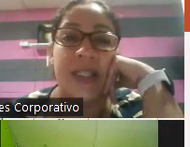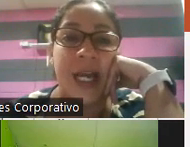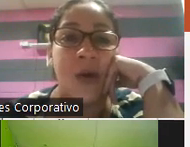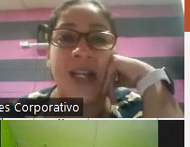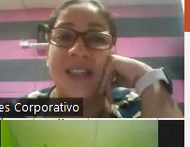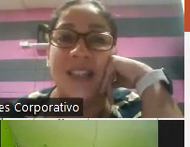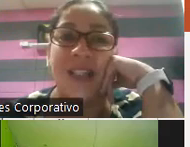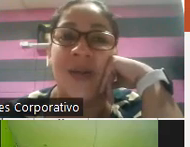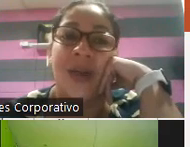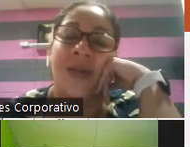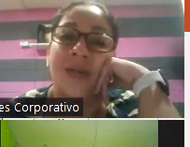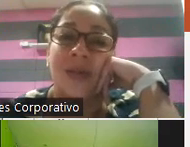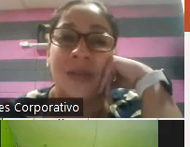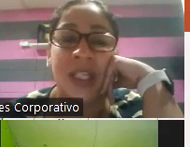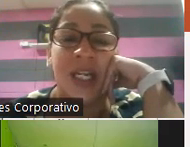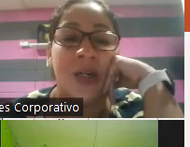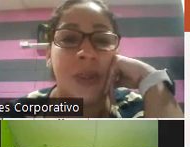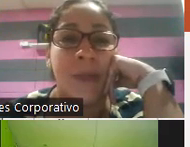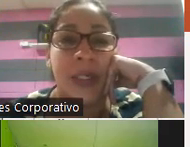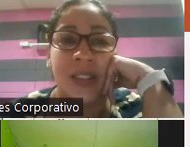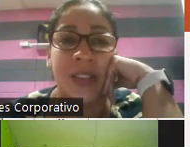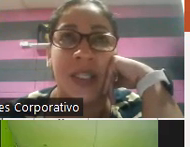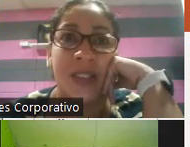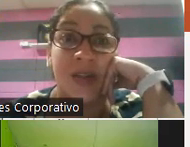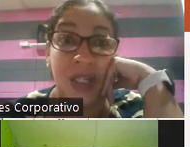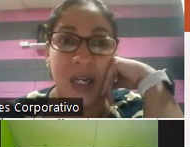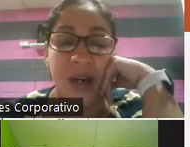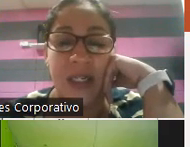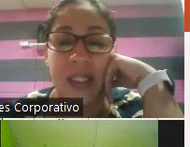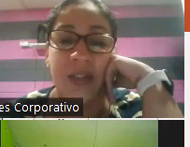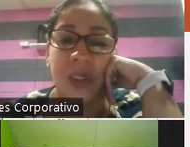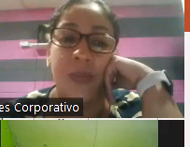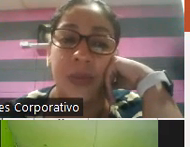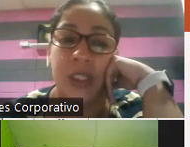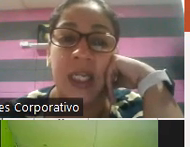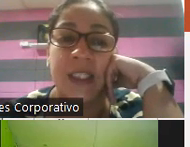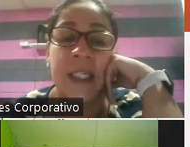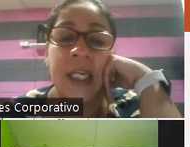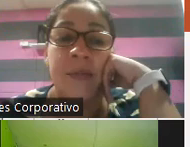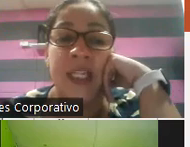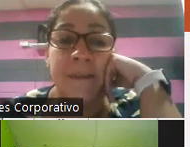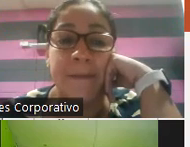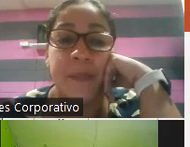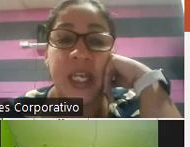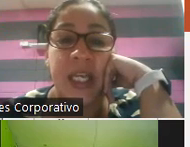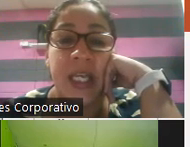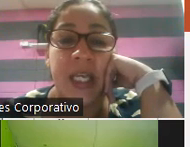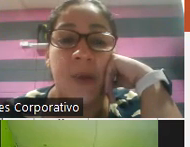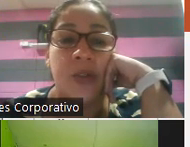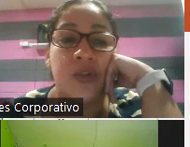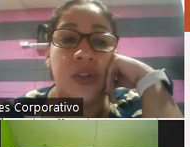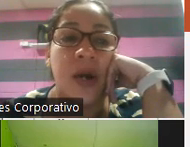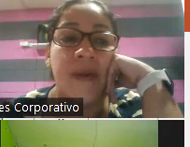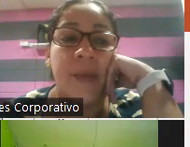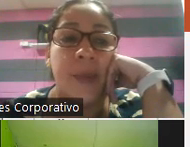que ya lo hacen y que lo que nos conocían es como la parte teórica verdad Y eso es importante miren eh